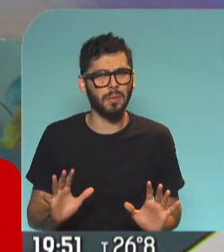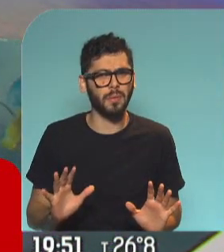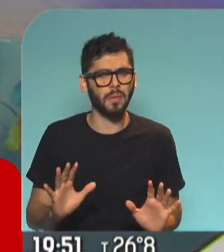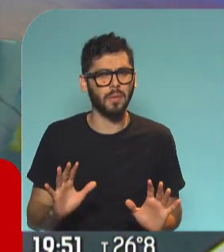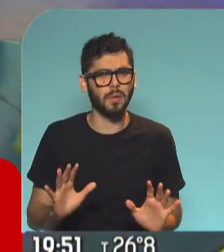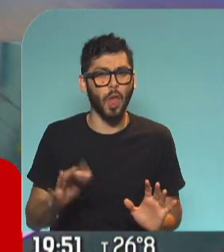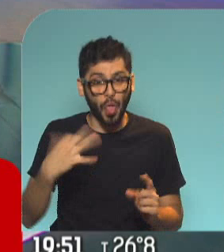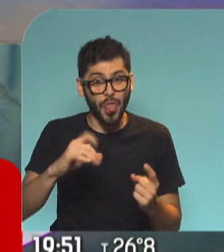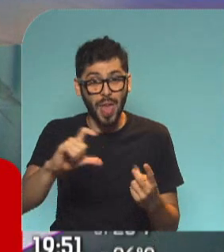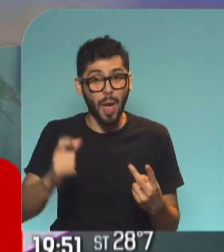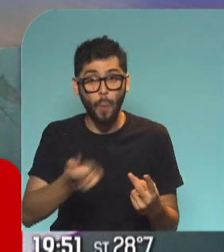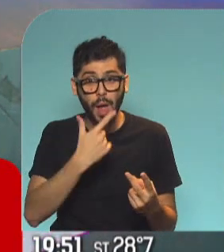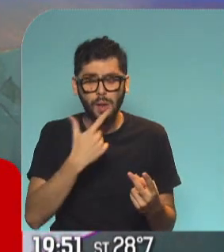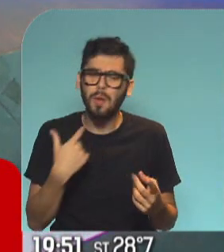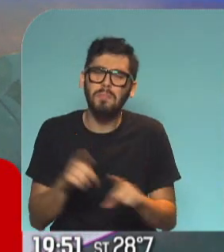vacuna.